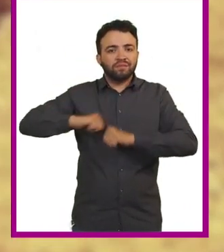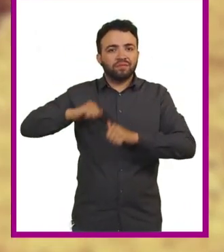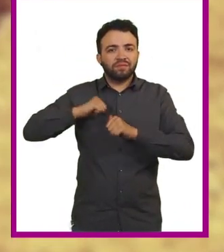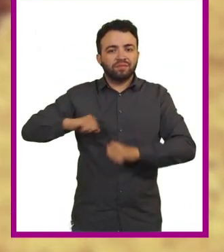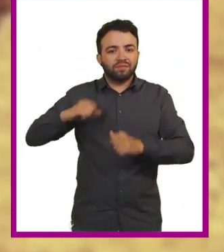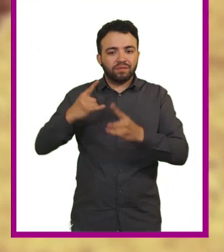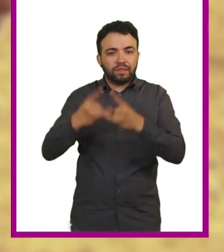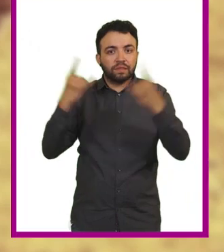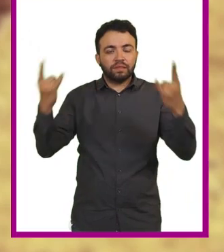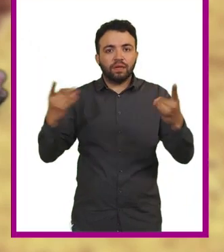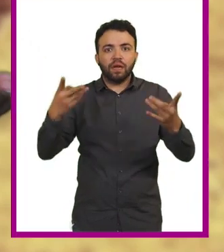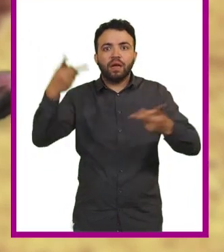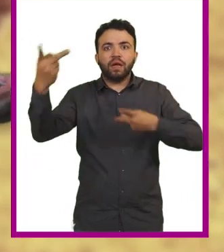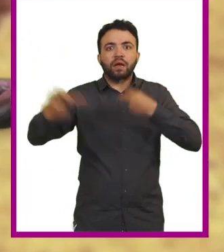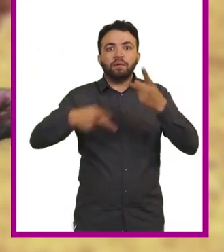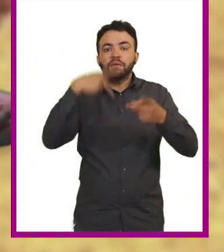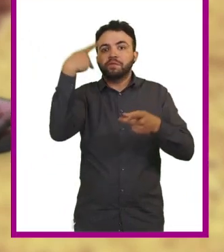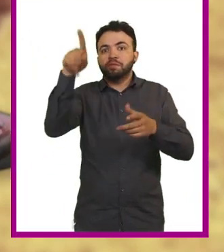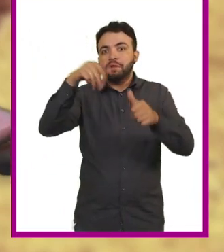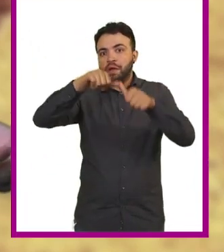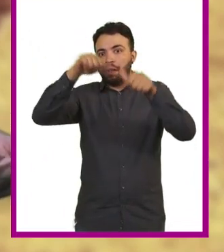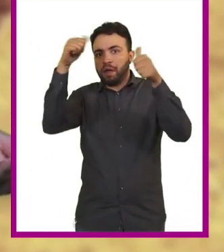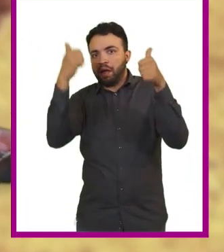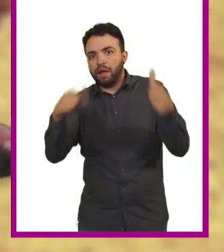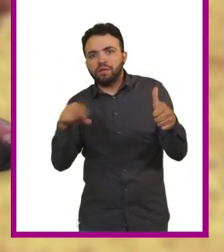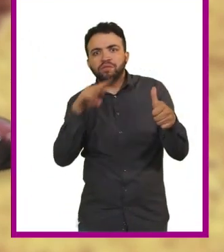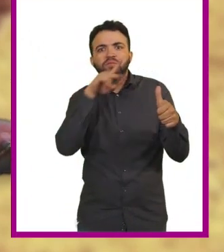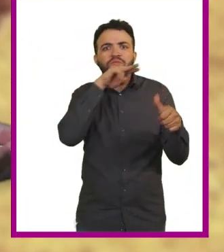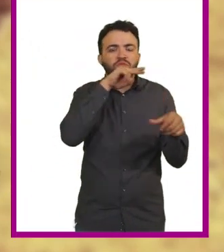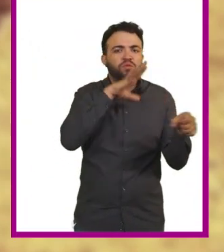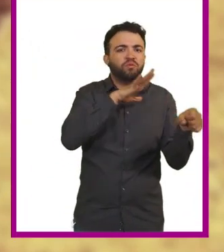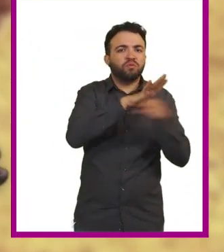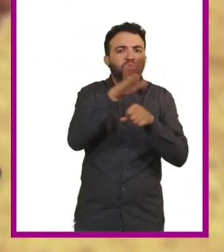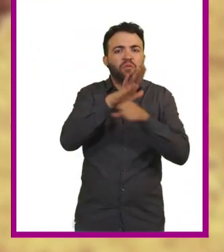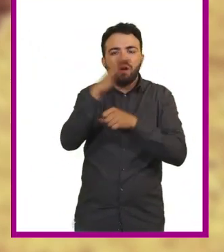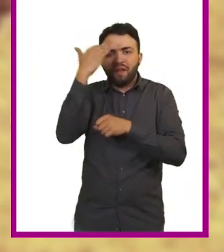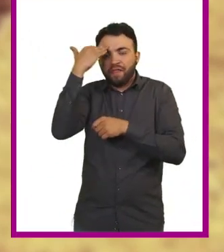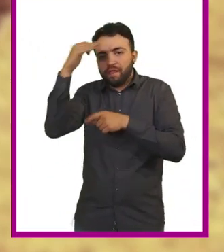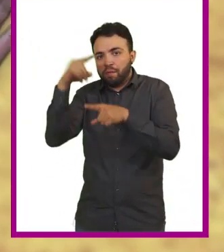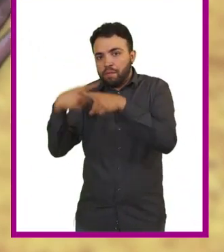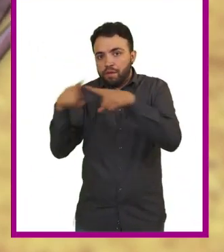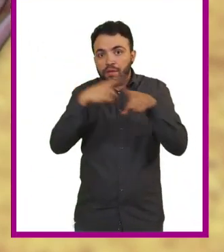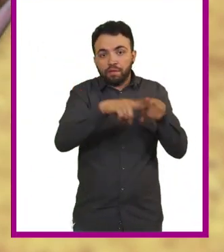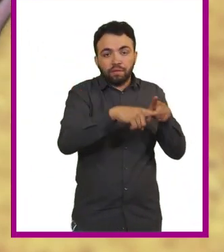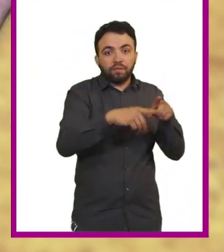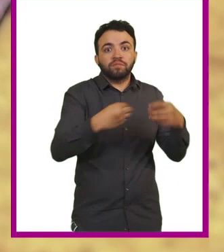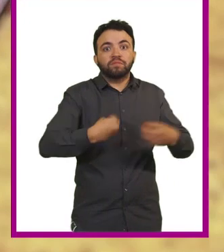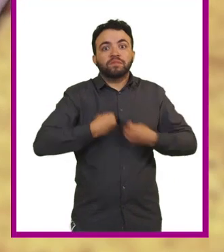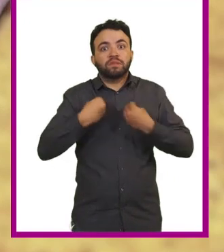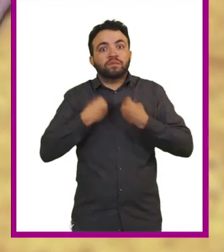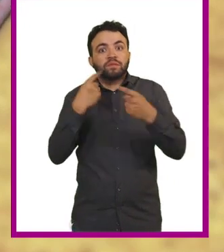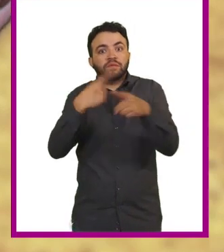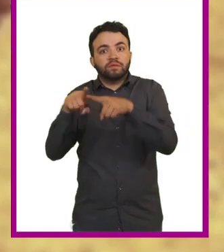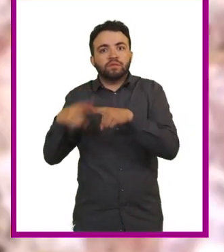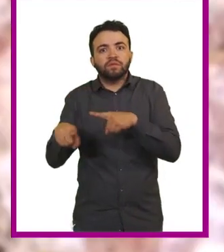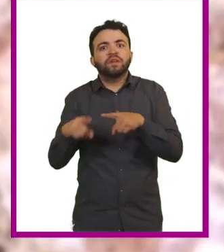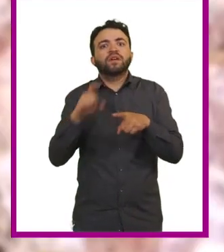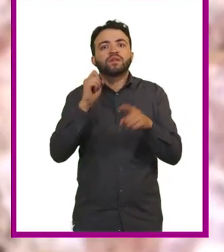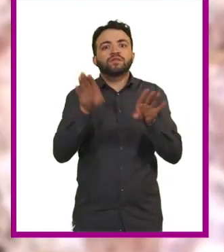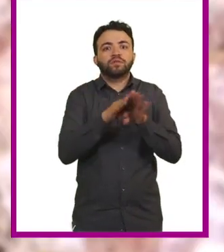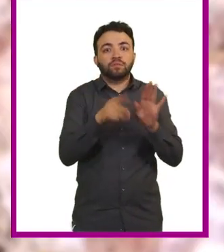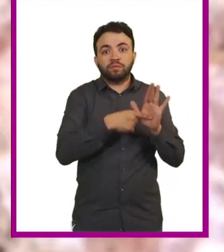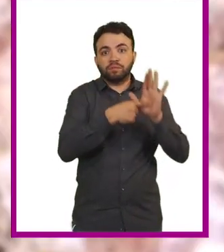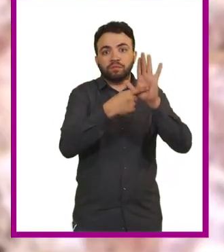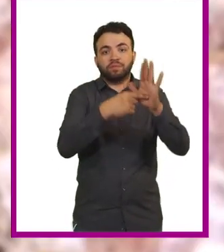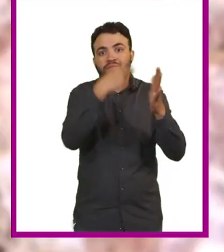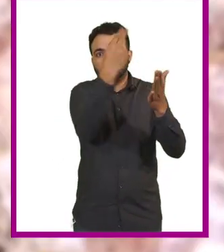sus artistas, de temas y preocupaciones propios de cada tiempo y modos de vida, y todo a través de las pinturas murales. Y